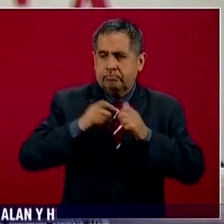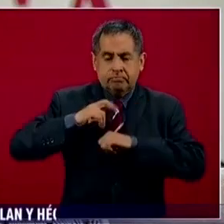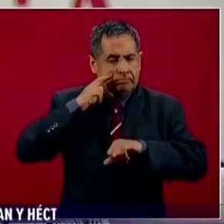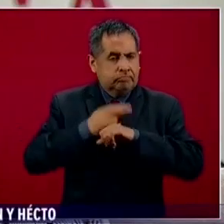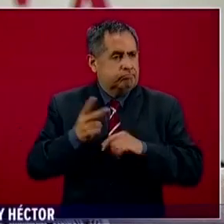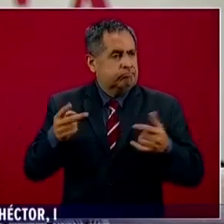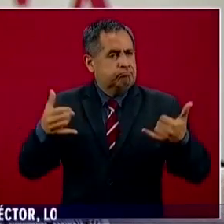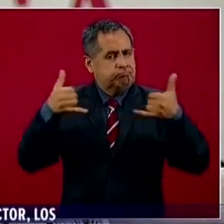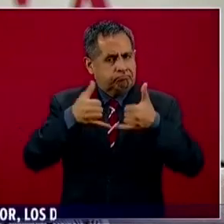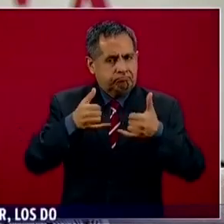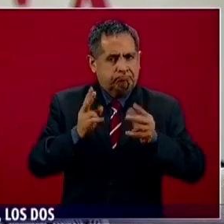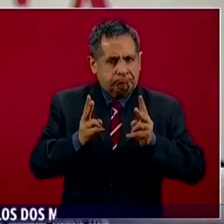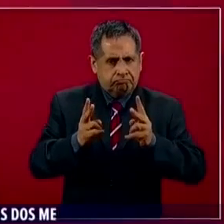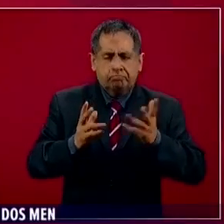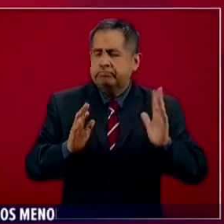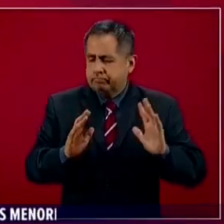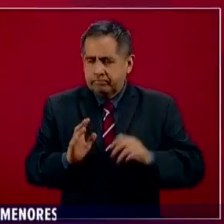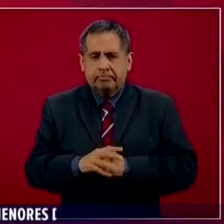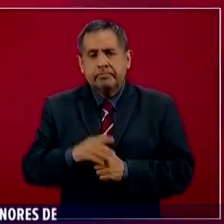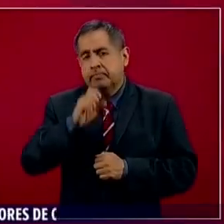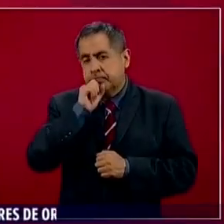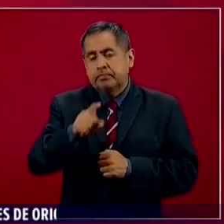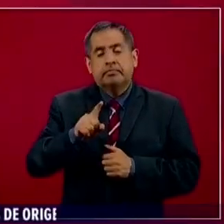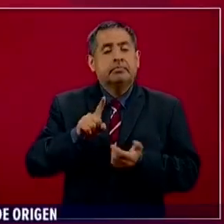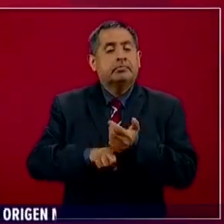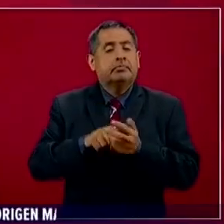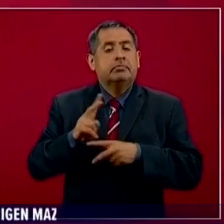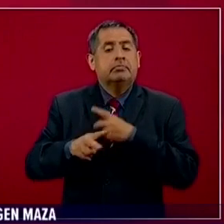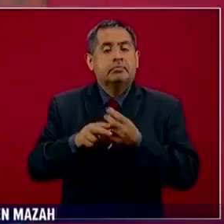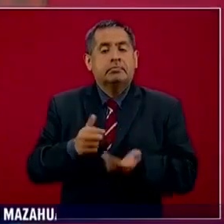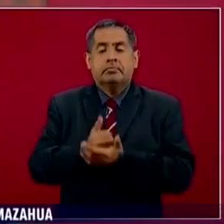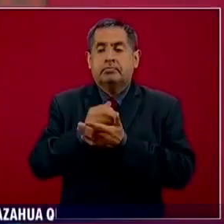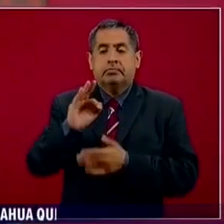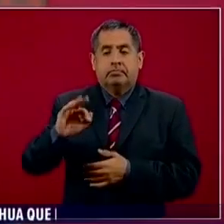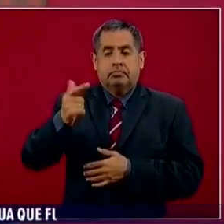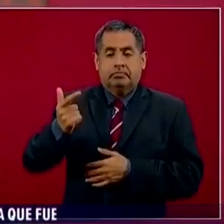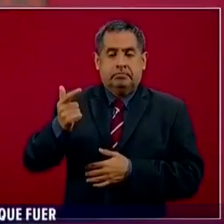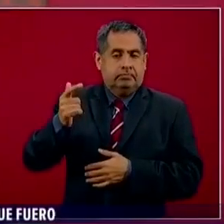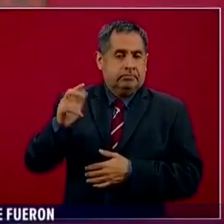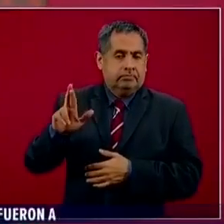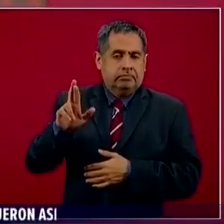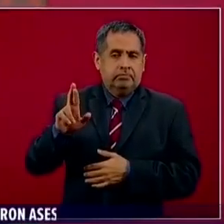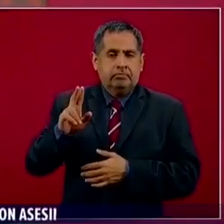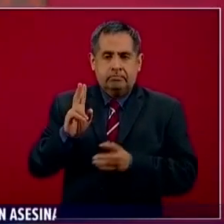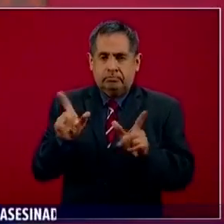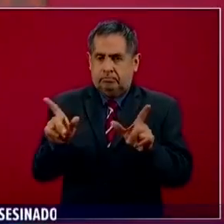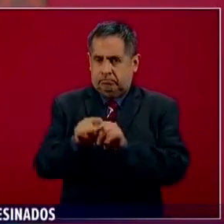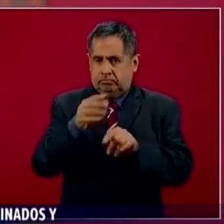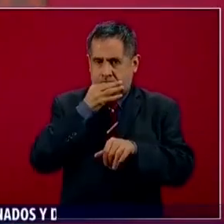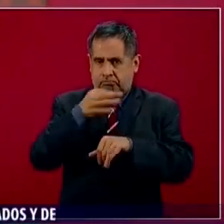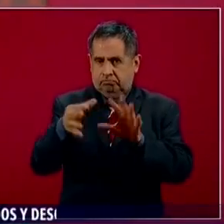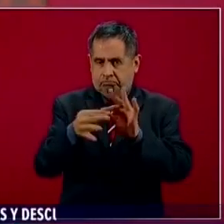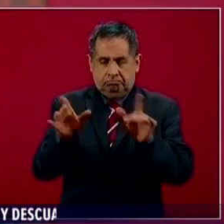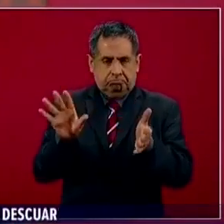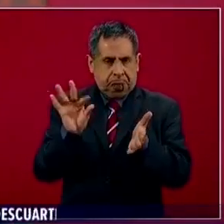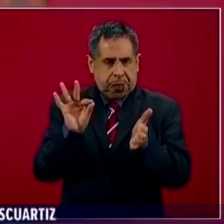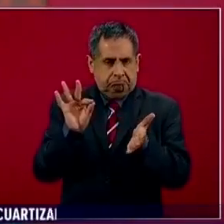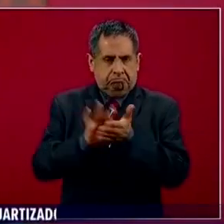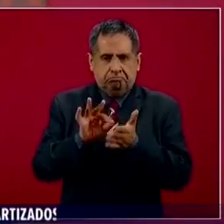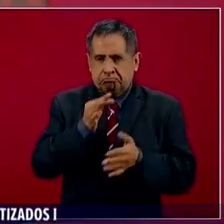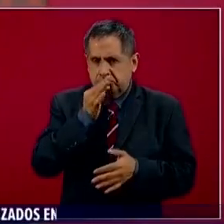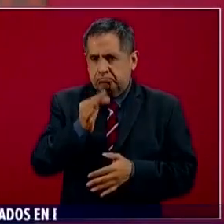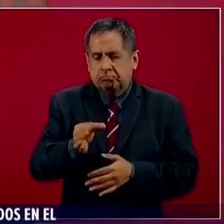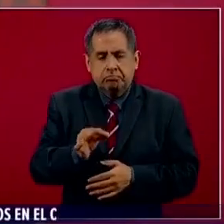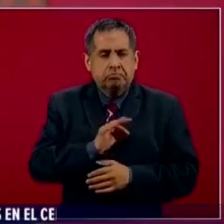y también ha intervenido la Fiscalía General de la República. Nada más es eso lo